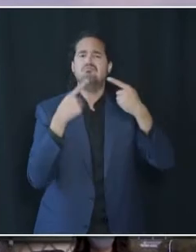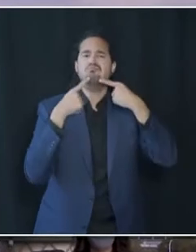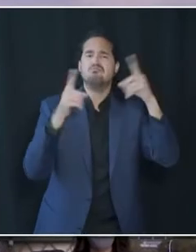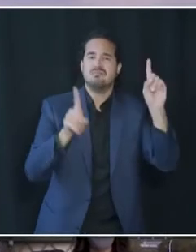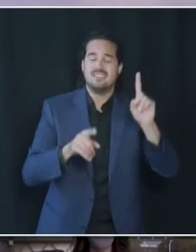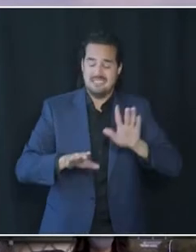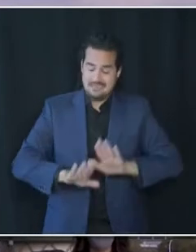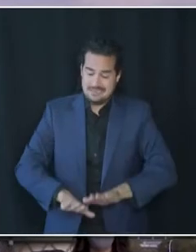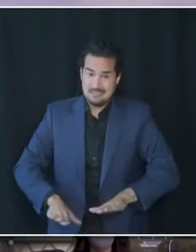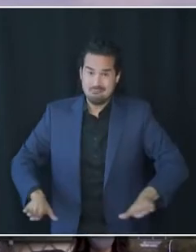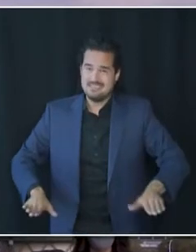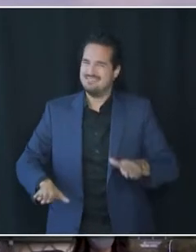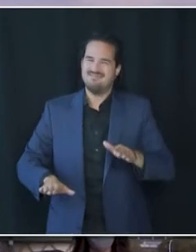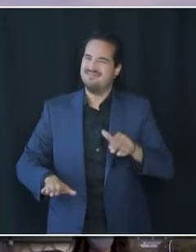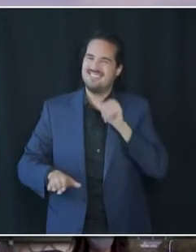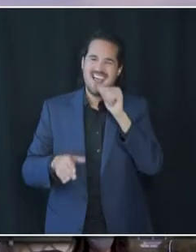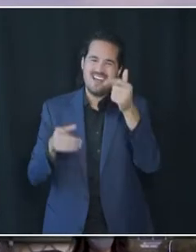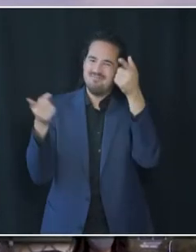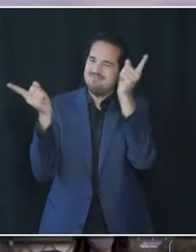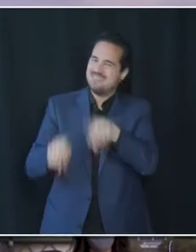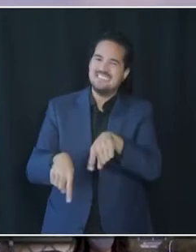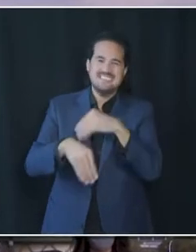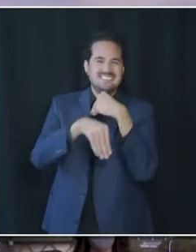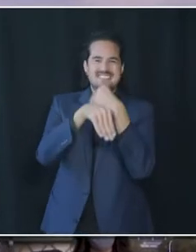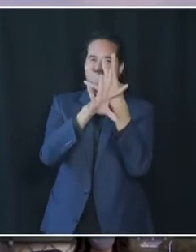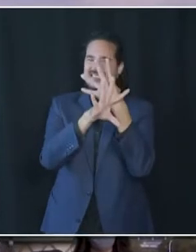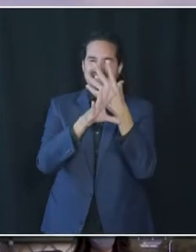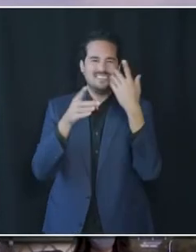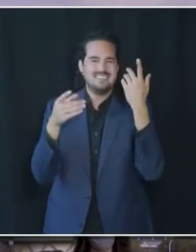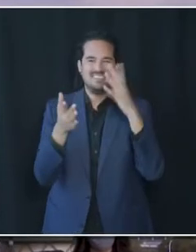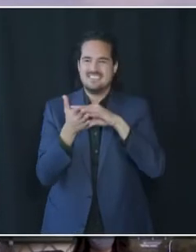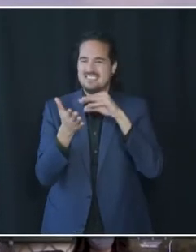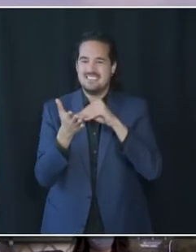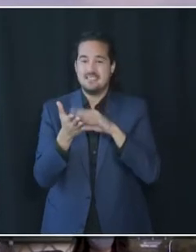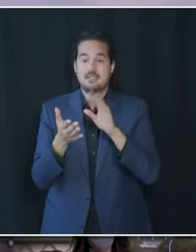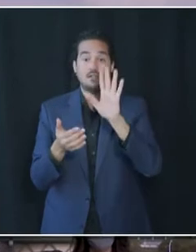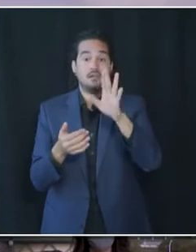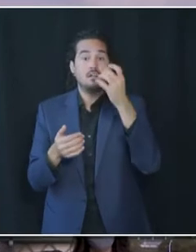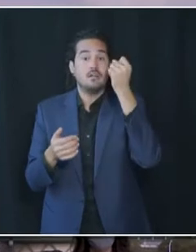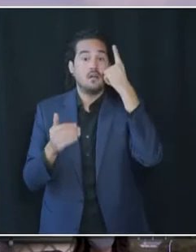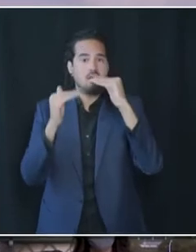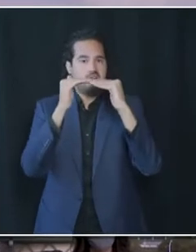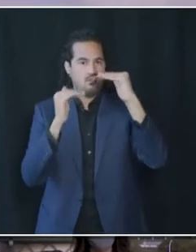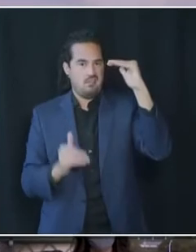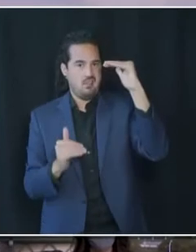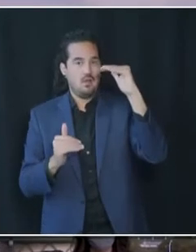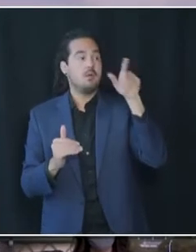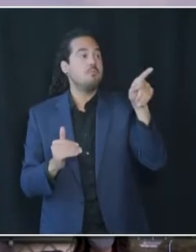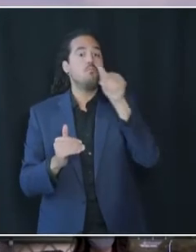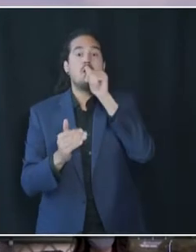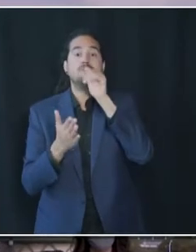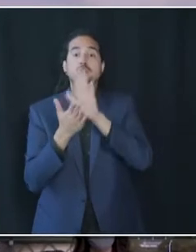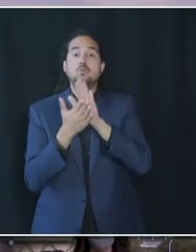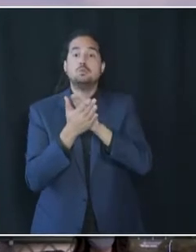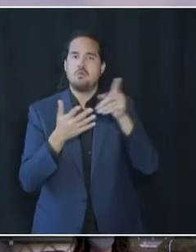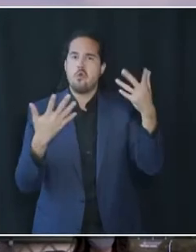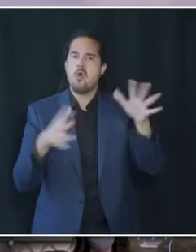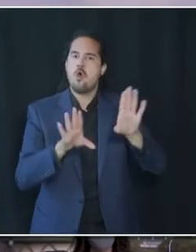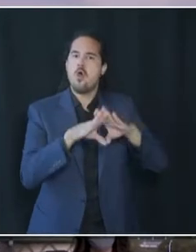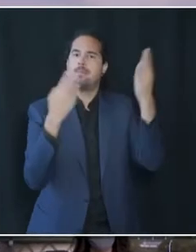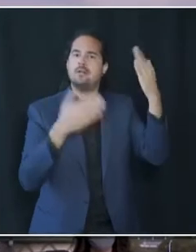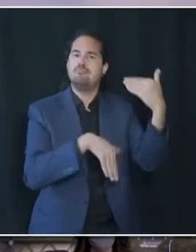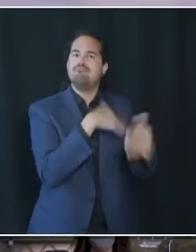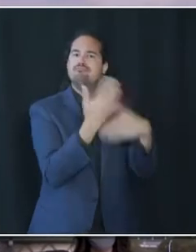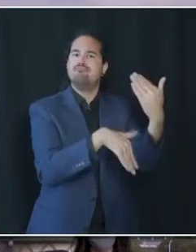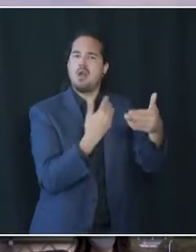conversación porque hay muchas escuelas particulares que están abiertas y creo que podemos reabrir escuelas públicas